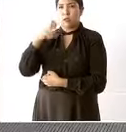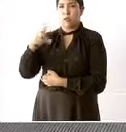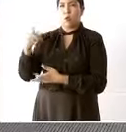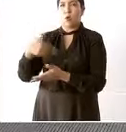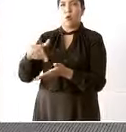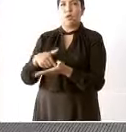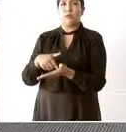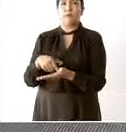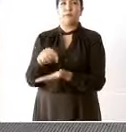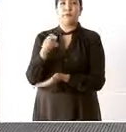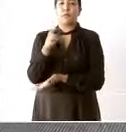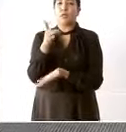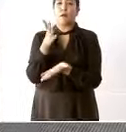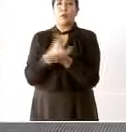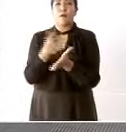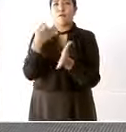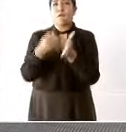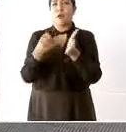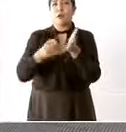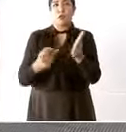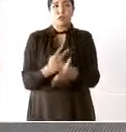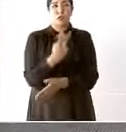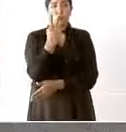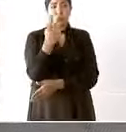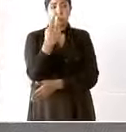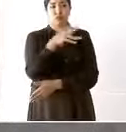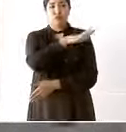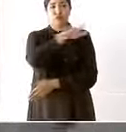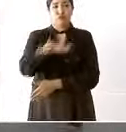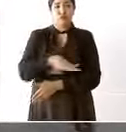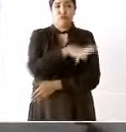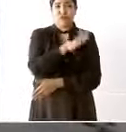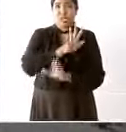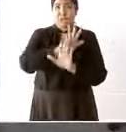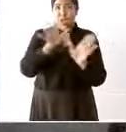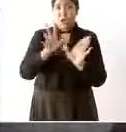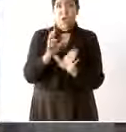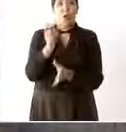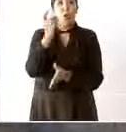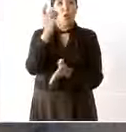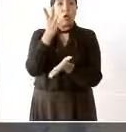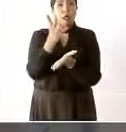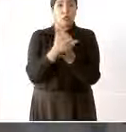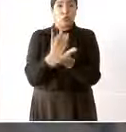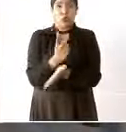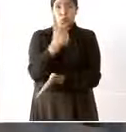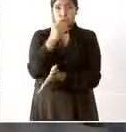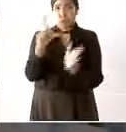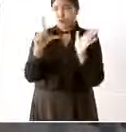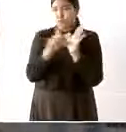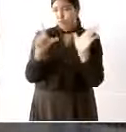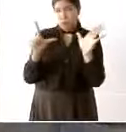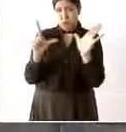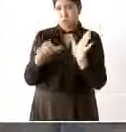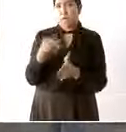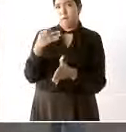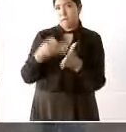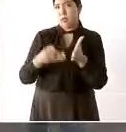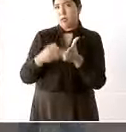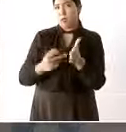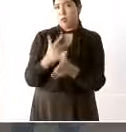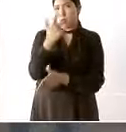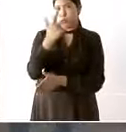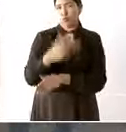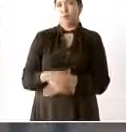nos hacen falta dos, todos los demás, 8 ya los tenemos listos. Y aquí tenemos el proyecto de última milla